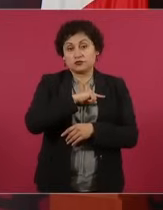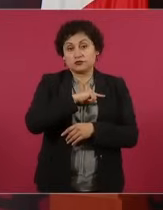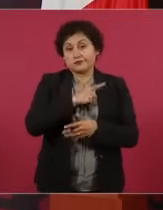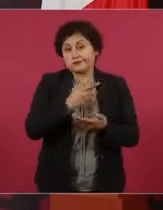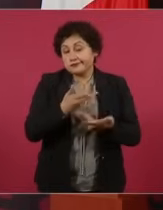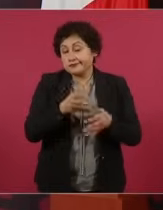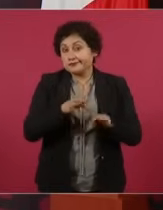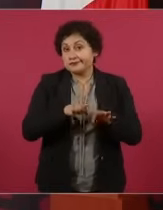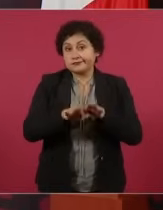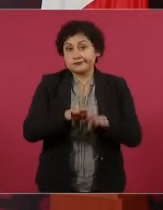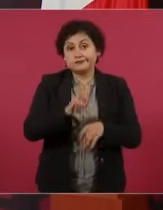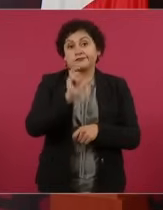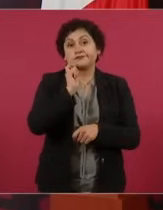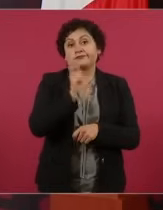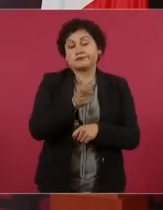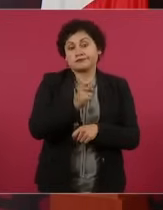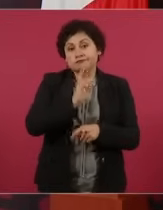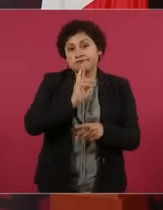todo,